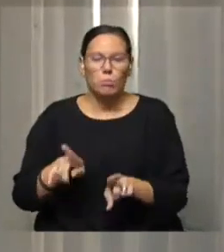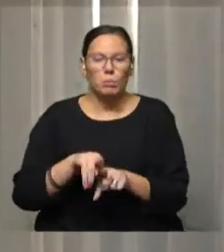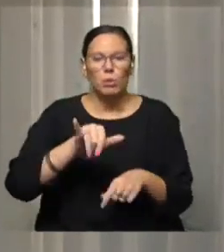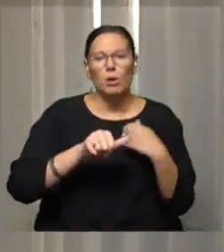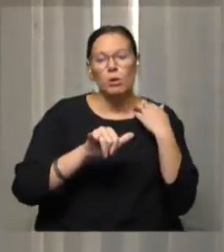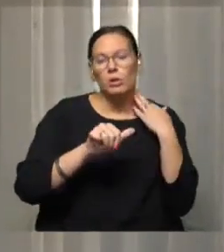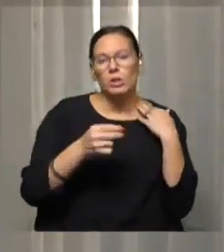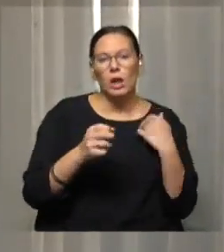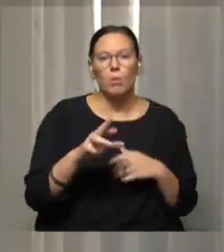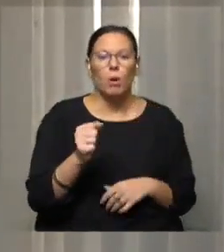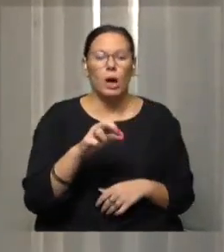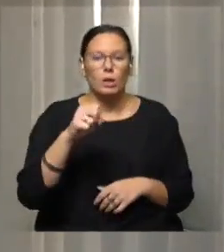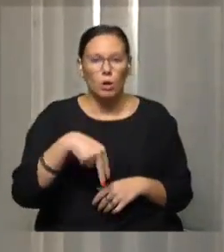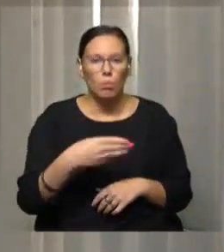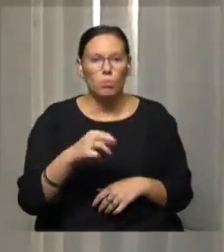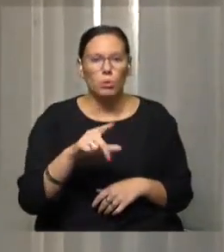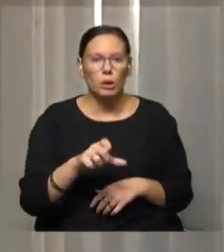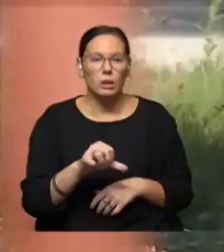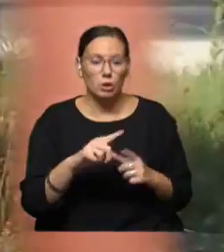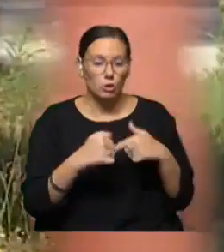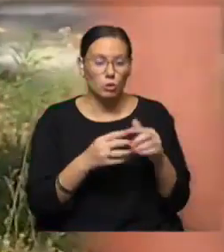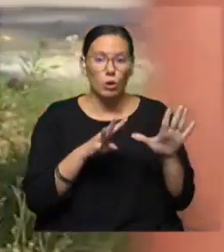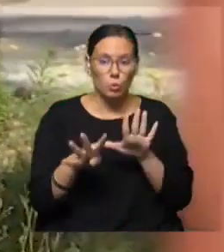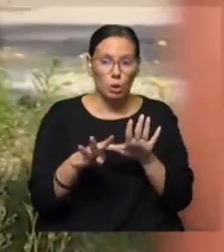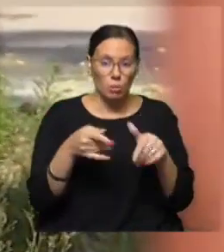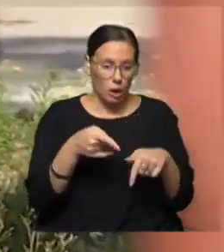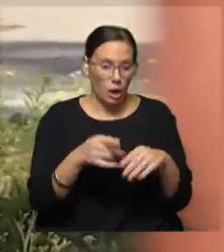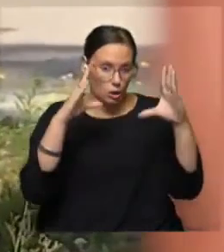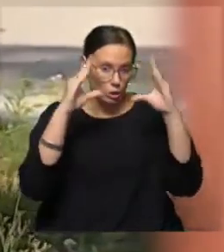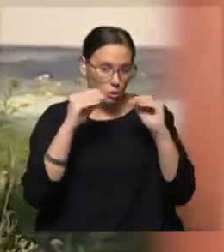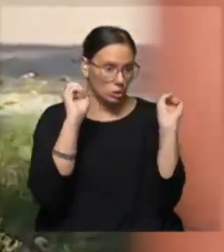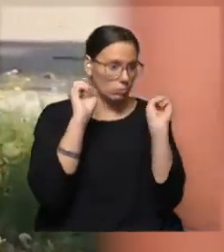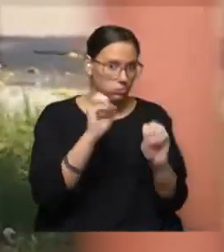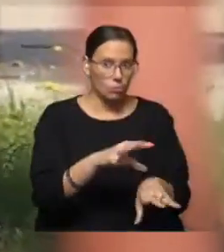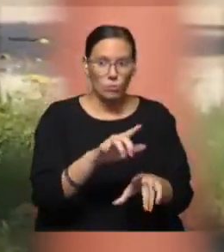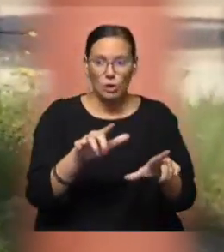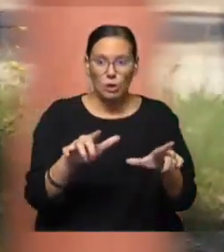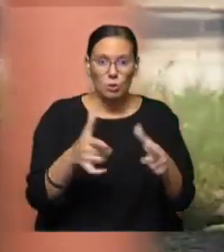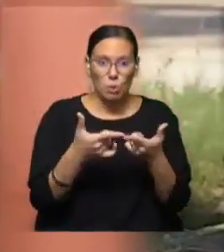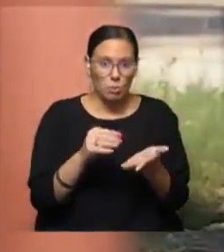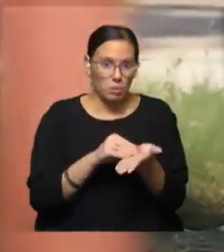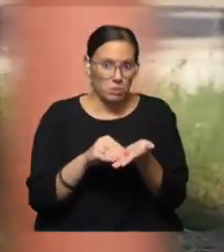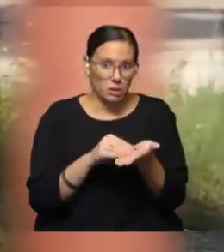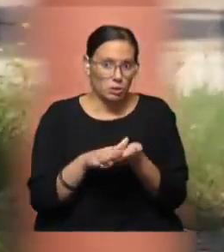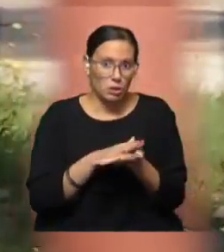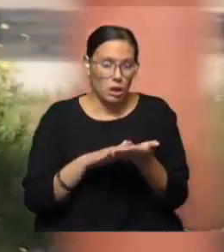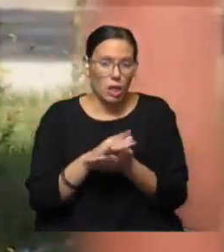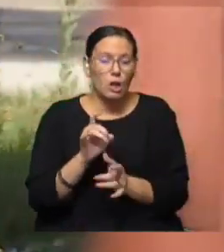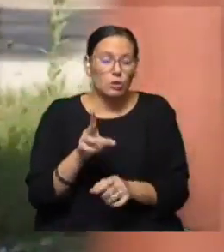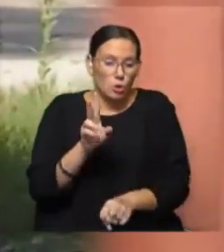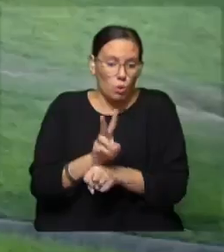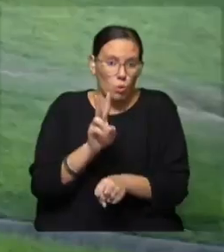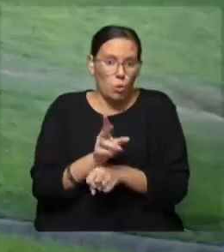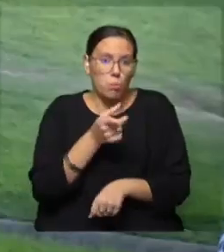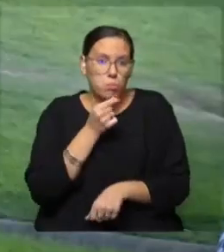Burgues. A nosotros éramos 9, nos dejaron acá de noche. No había, por supuesto, administración, no había nada, solo estaba el guardia policial con